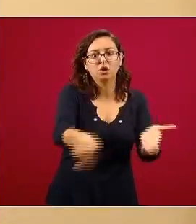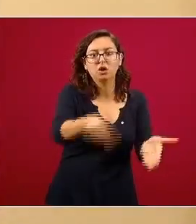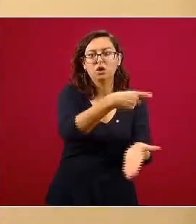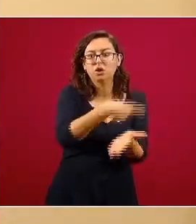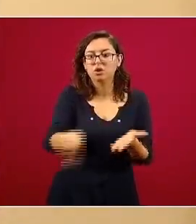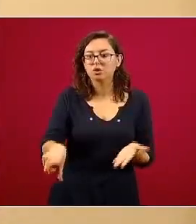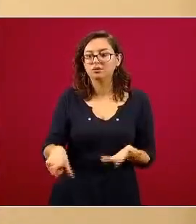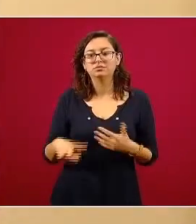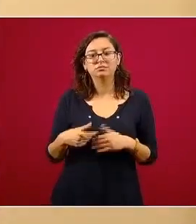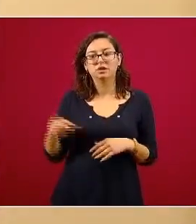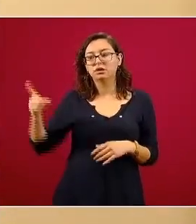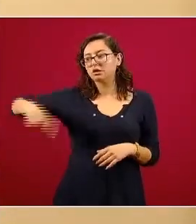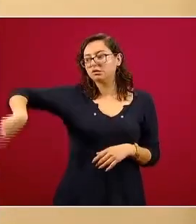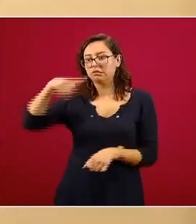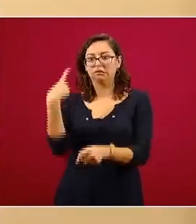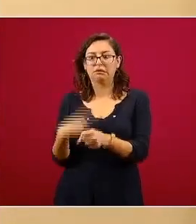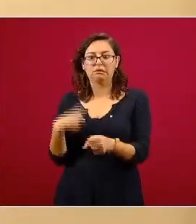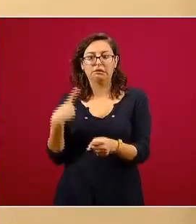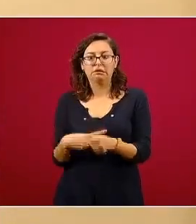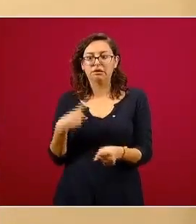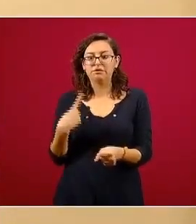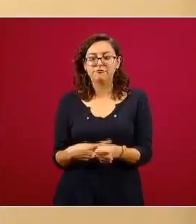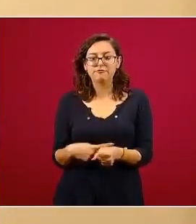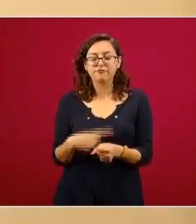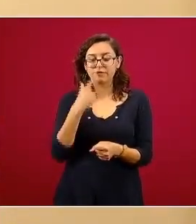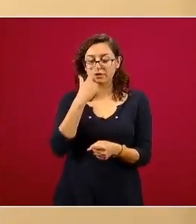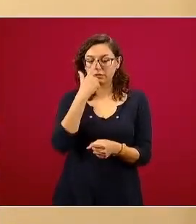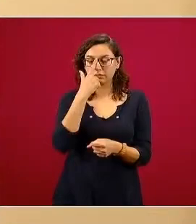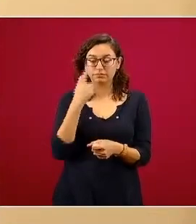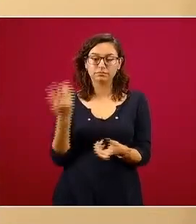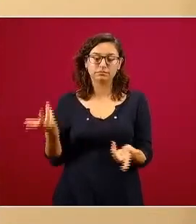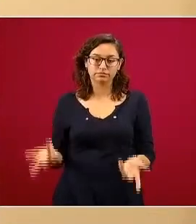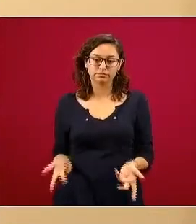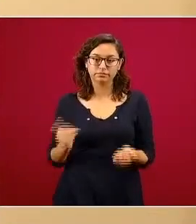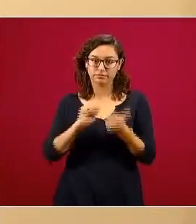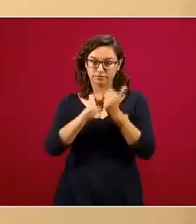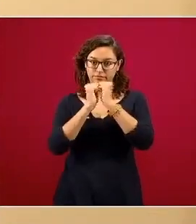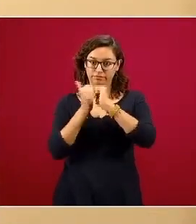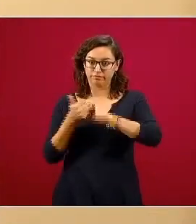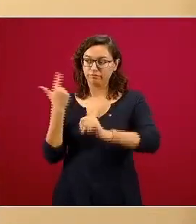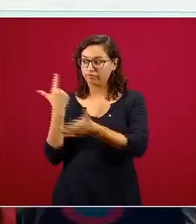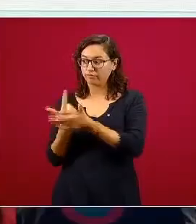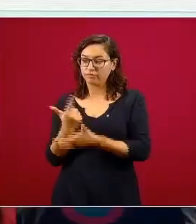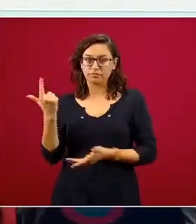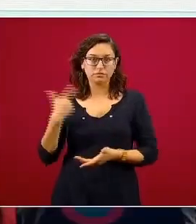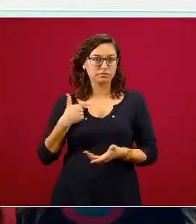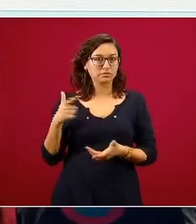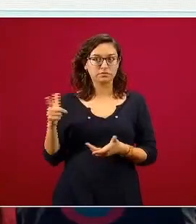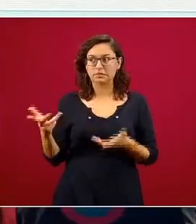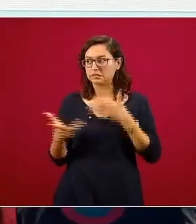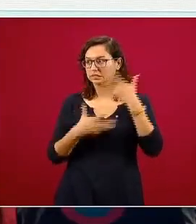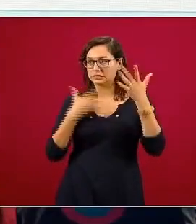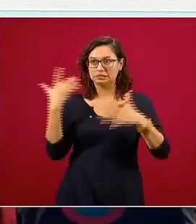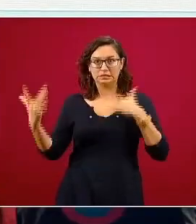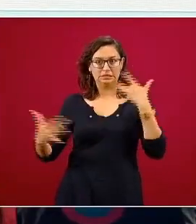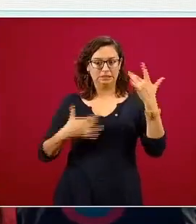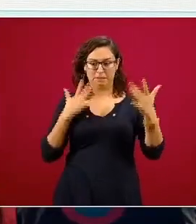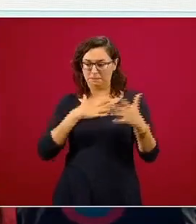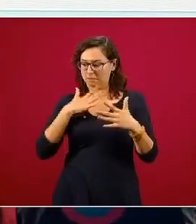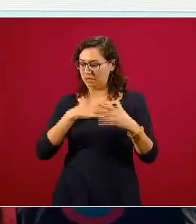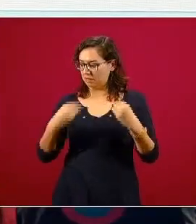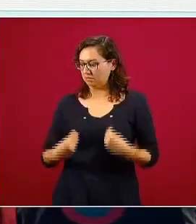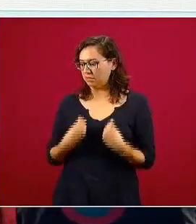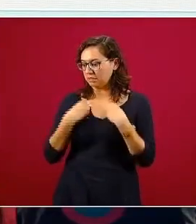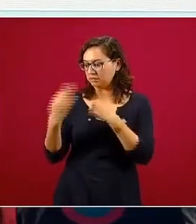situación de vulnerabilidad, con una enfermedad que puede llegar a ser mortal, y con tal de salvar su vida